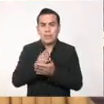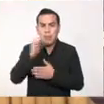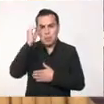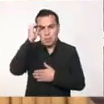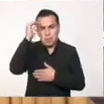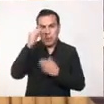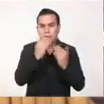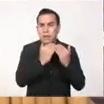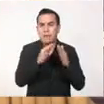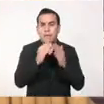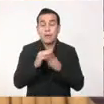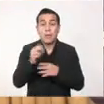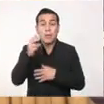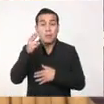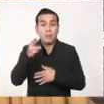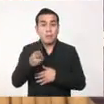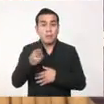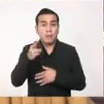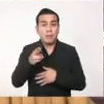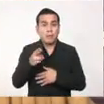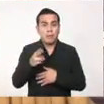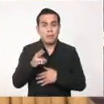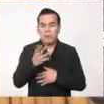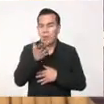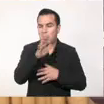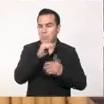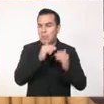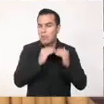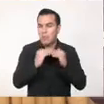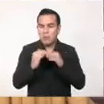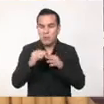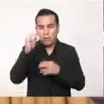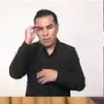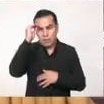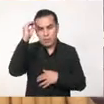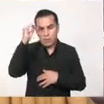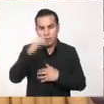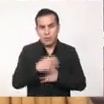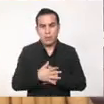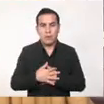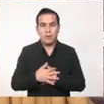opiniones distintas, hemos recibido opiniones bastante homogéneas,